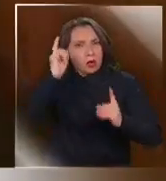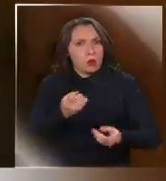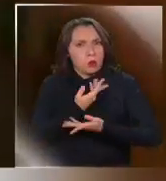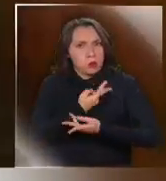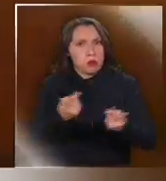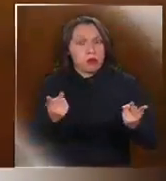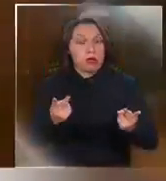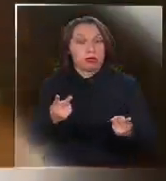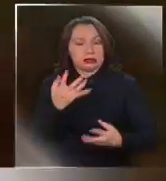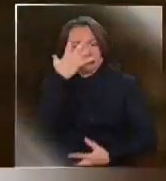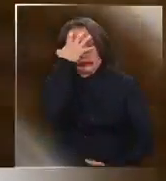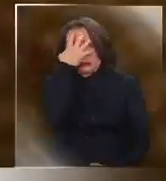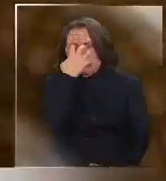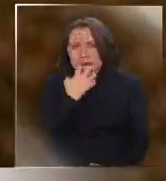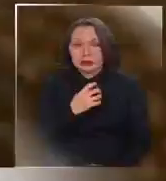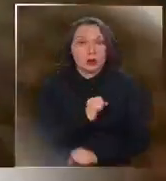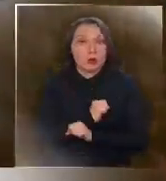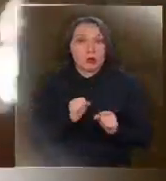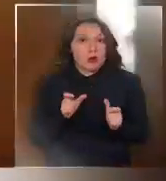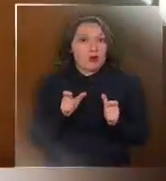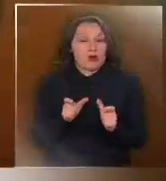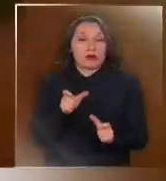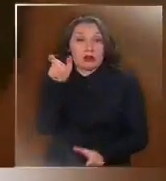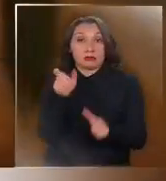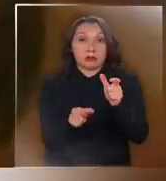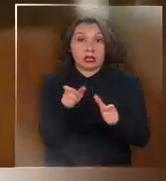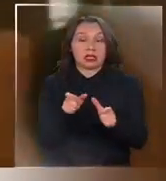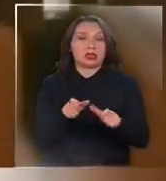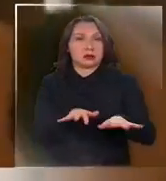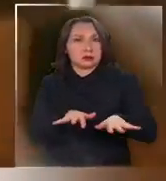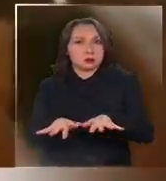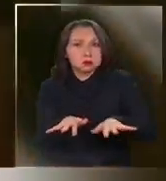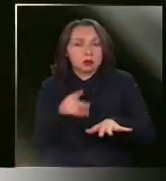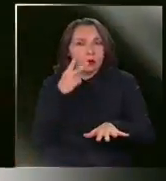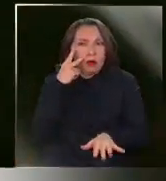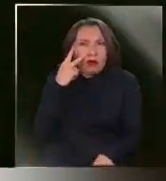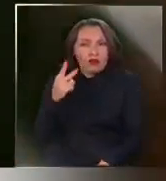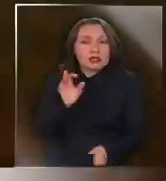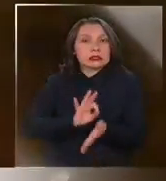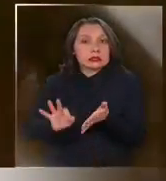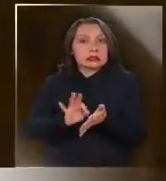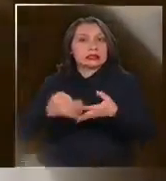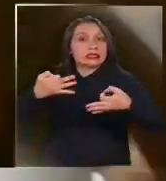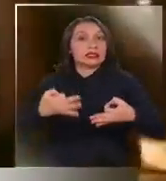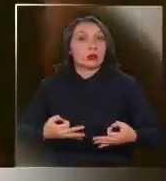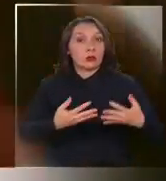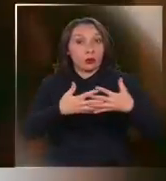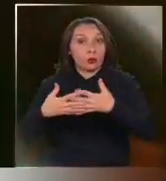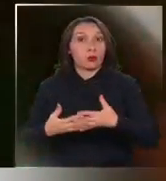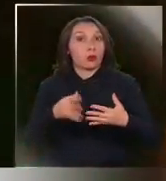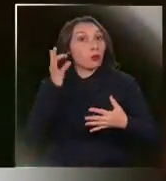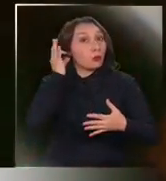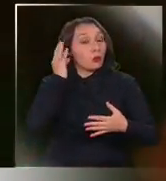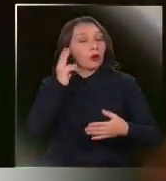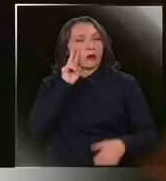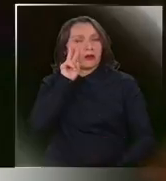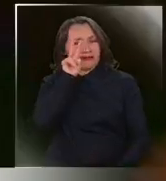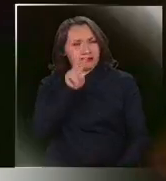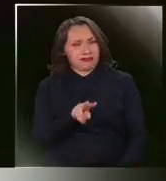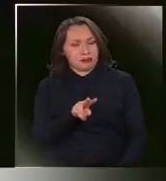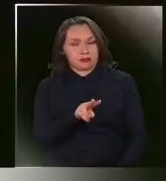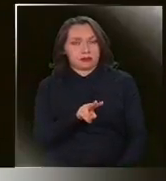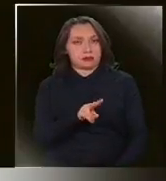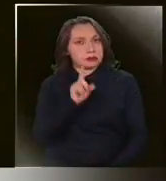Su indignación era incontrolable en cuanto estos activistas vieron a la secretaria de Seguridad de Estados Unidos, Kirstjen Nielsen,